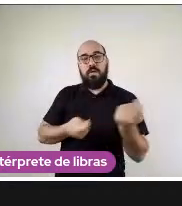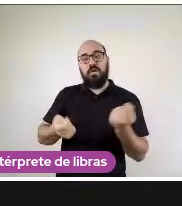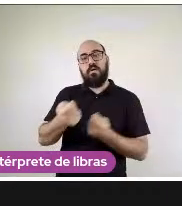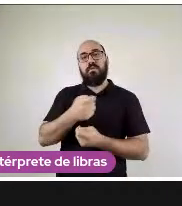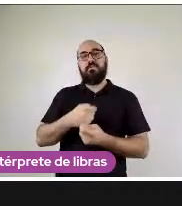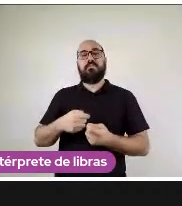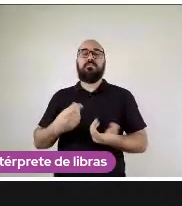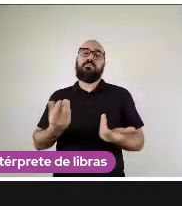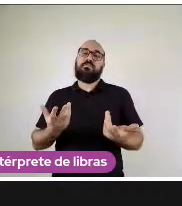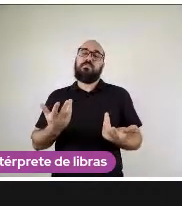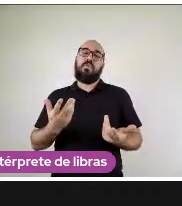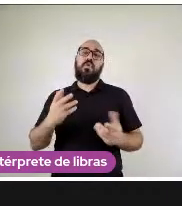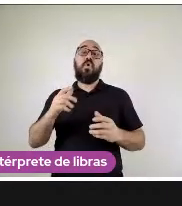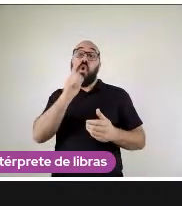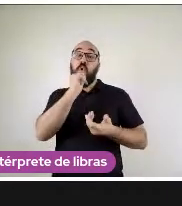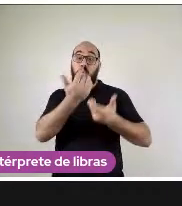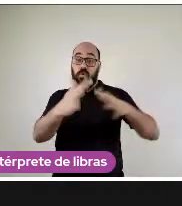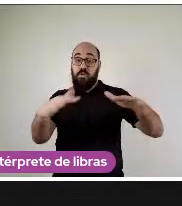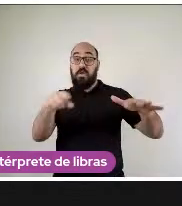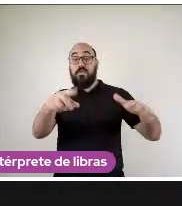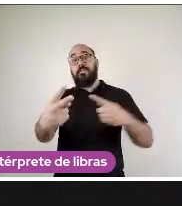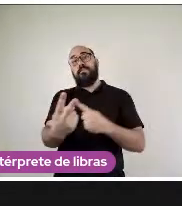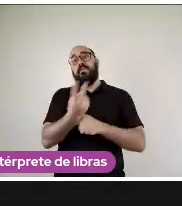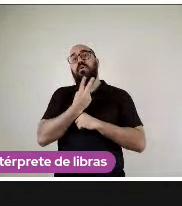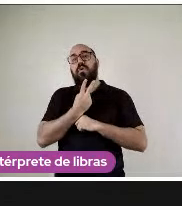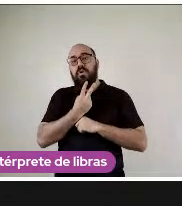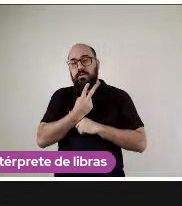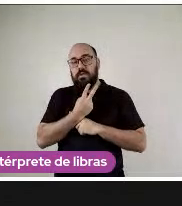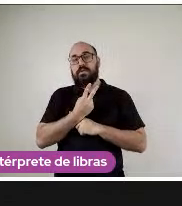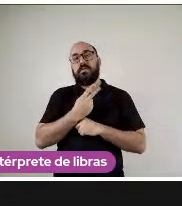arrecifes. Cuando hay temporales,